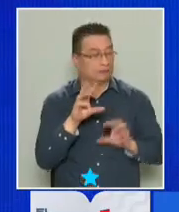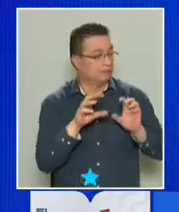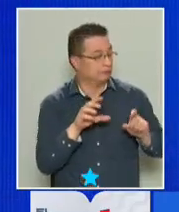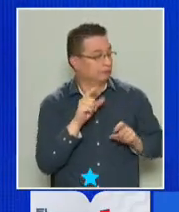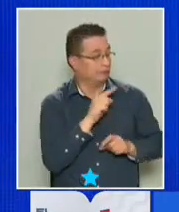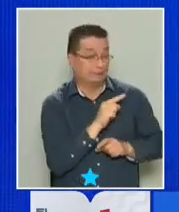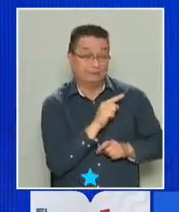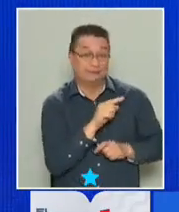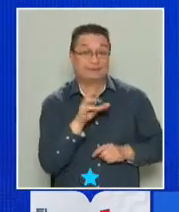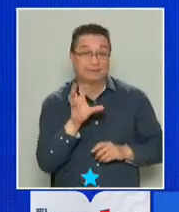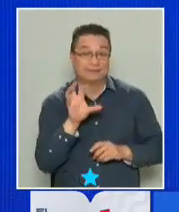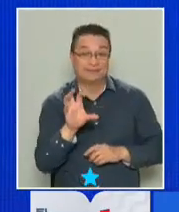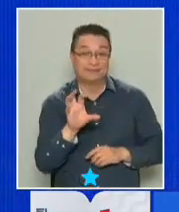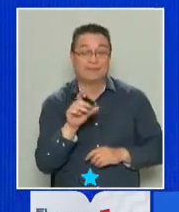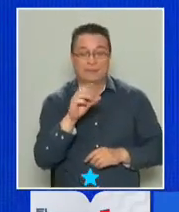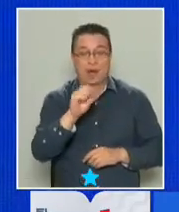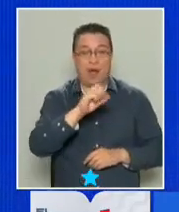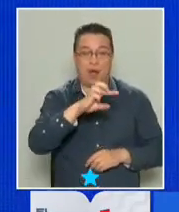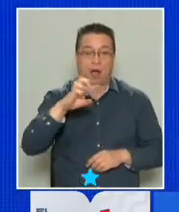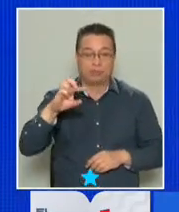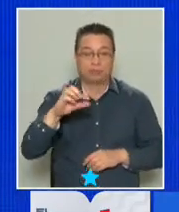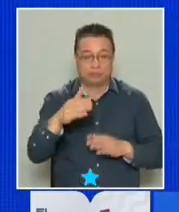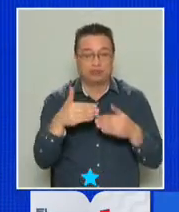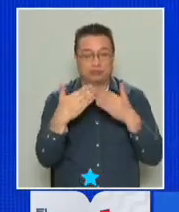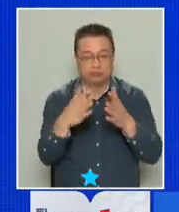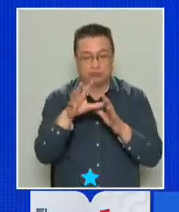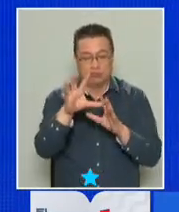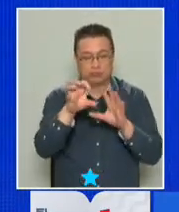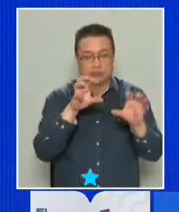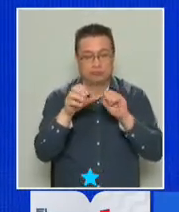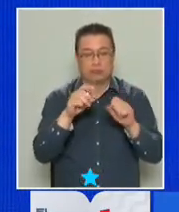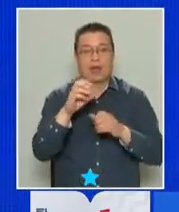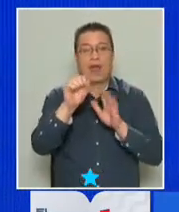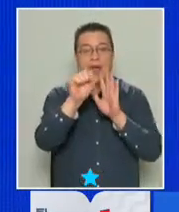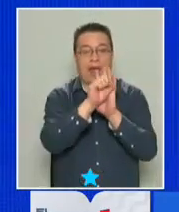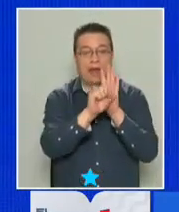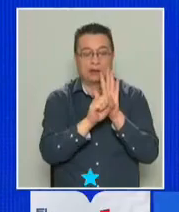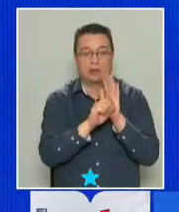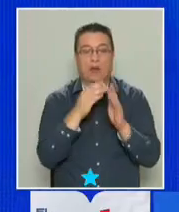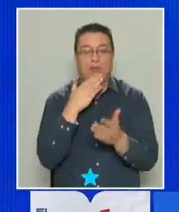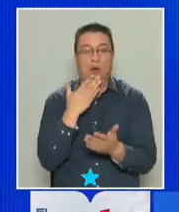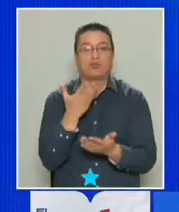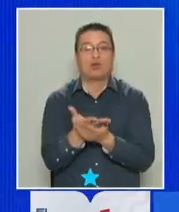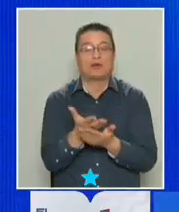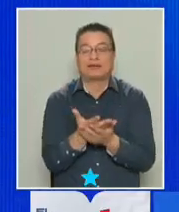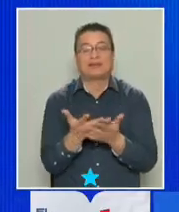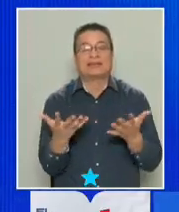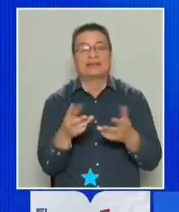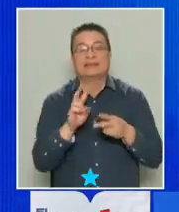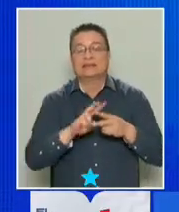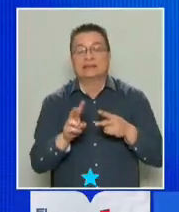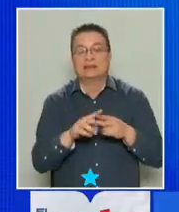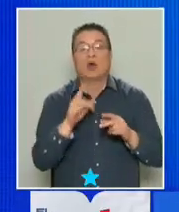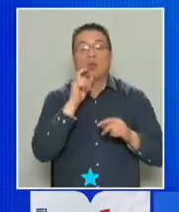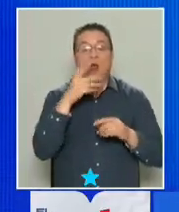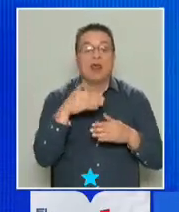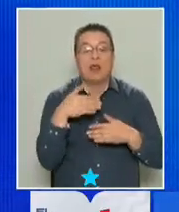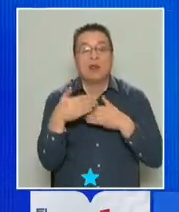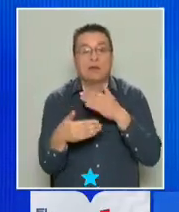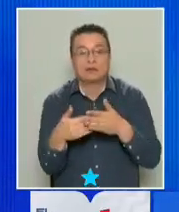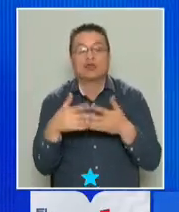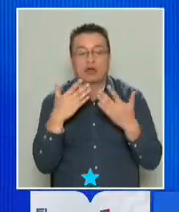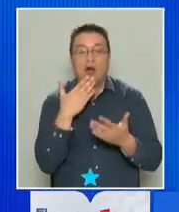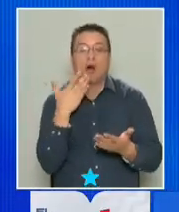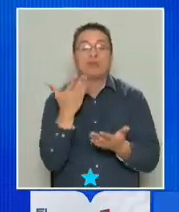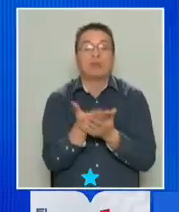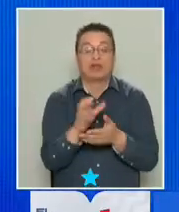el juez cierre en esta aplicación que les entregamos para seguir los artículos las propuestas de qué se trata en qué etapa va que hasta